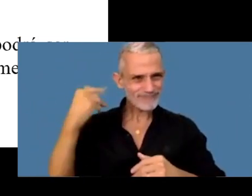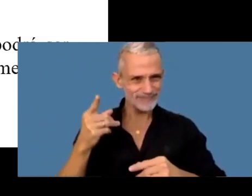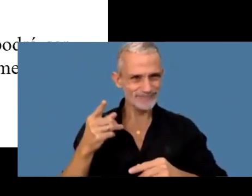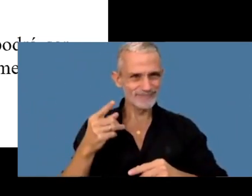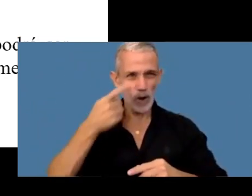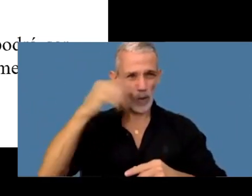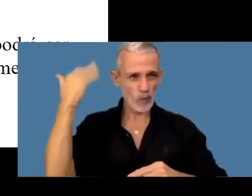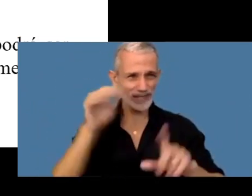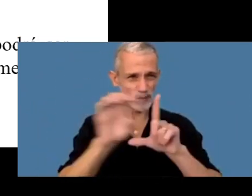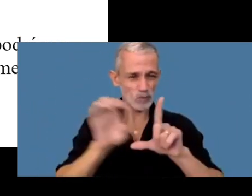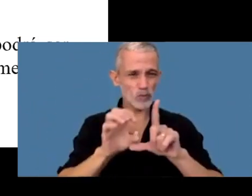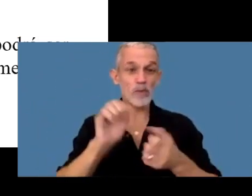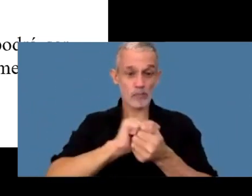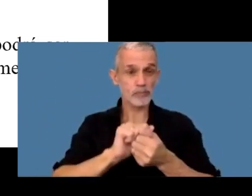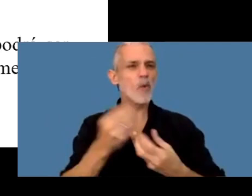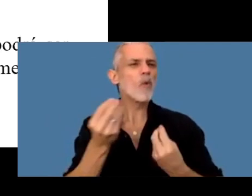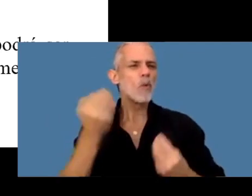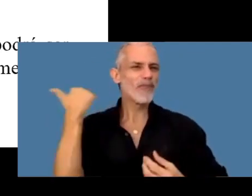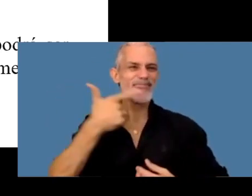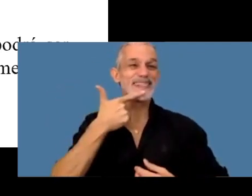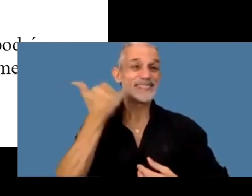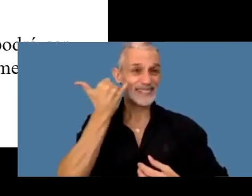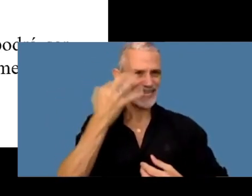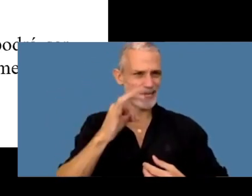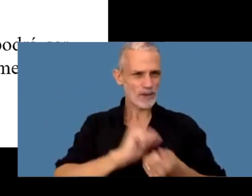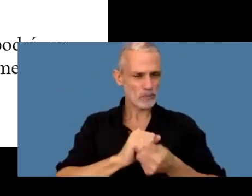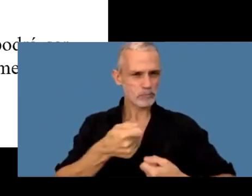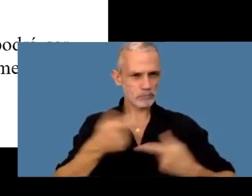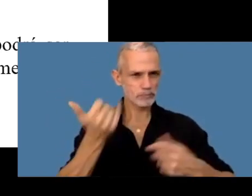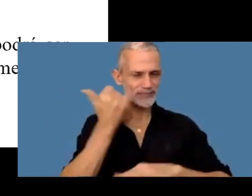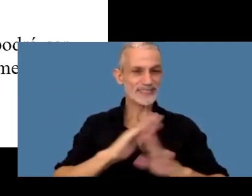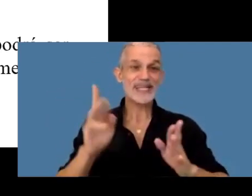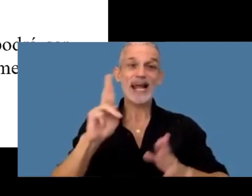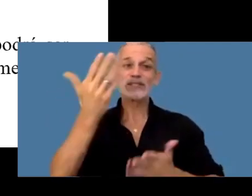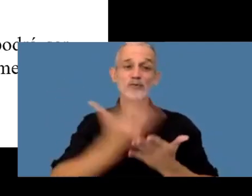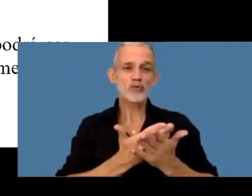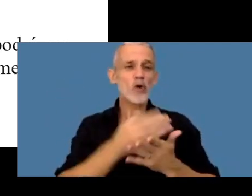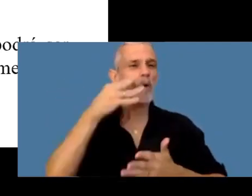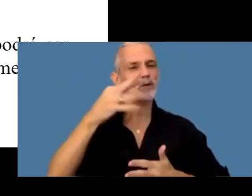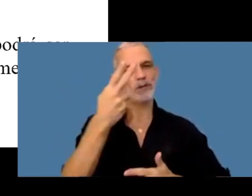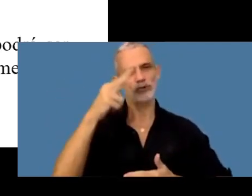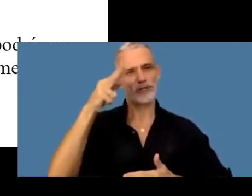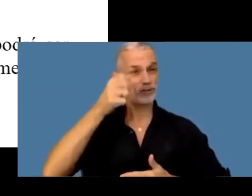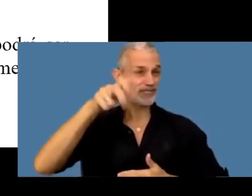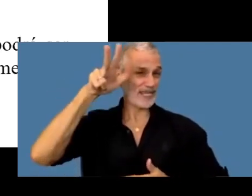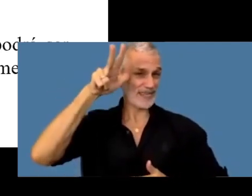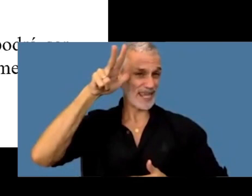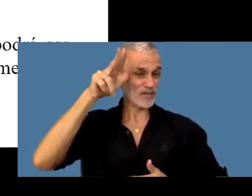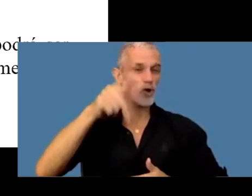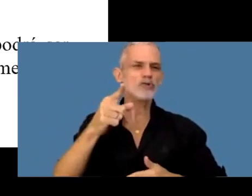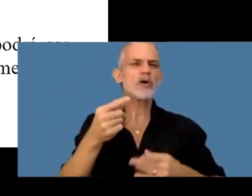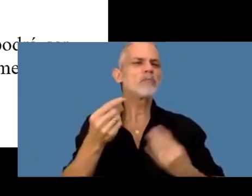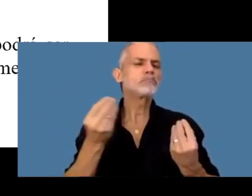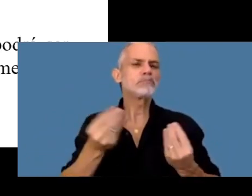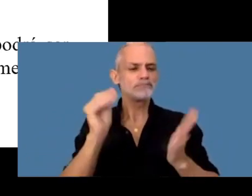el 17 de mayo, donde la resolución 4.268, la primigenia, implementó